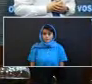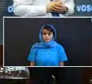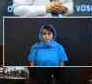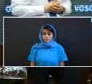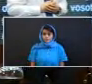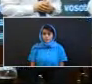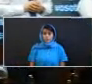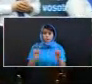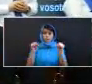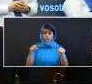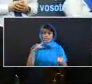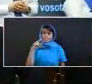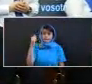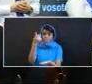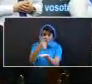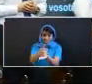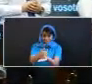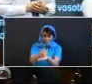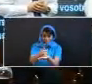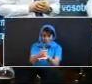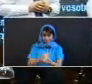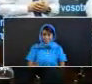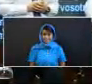¿Puedes decir amén?